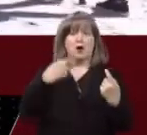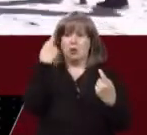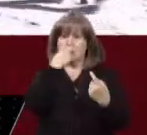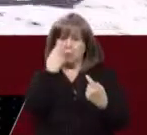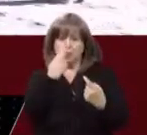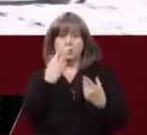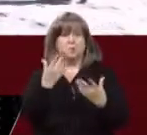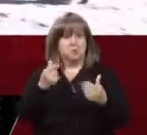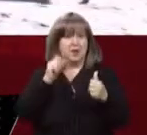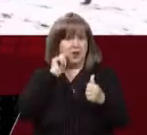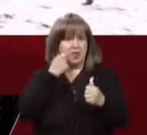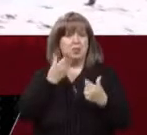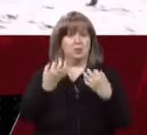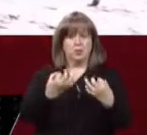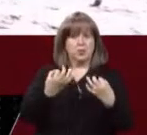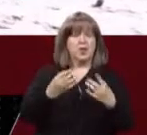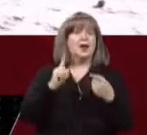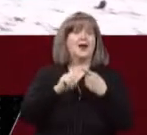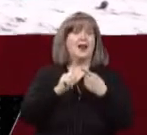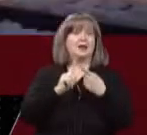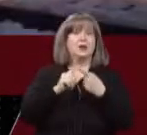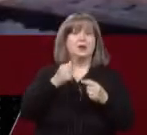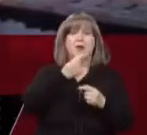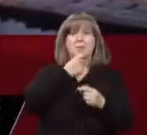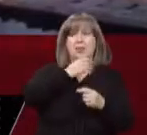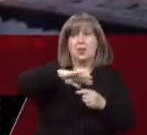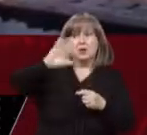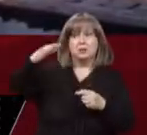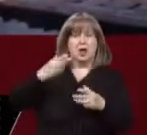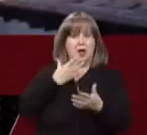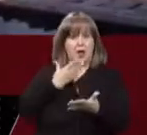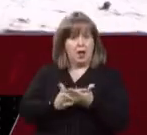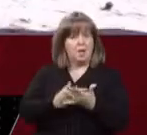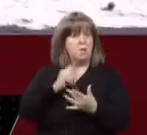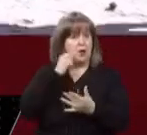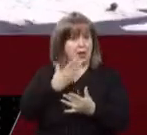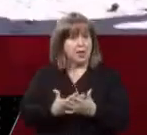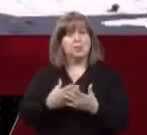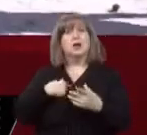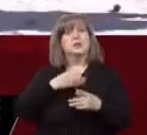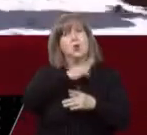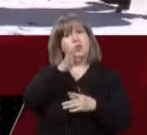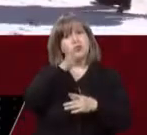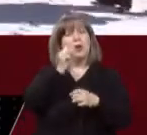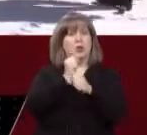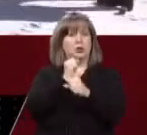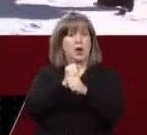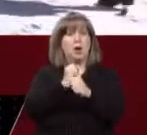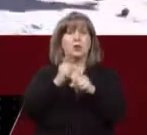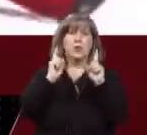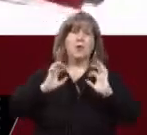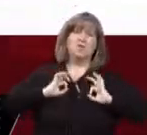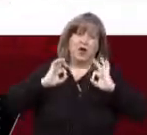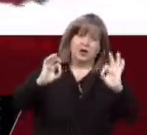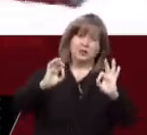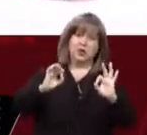de los destinos más lindos para visitar en el país es Mendoza. Yo he ido varias veces, además de por trabajo en alguna situación, de vacaciones, y